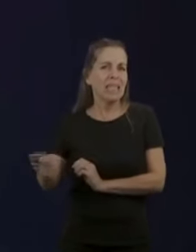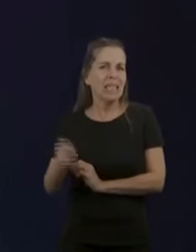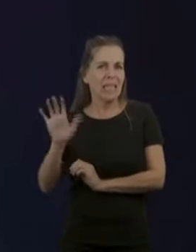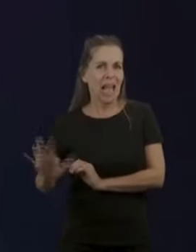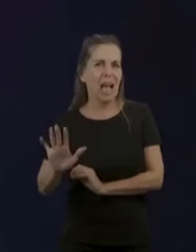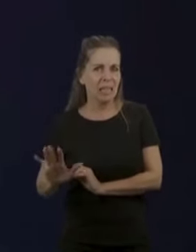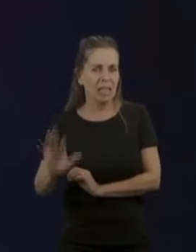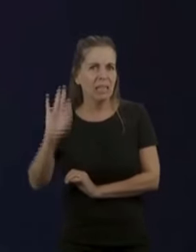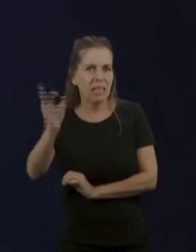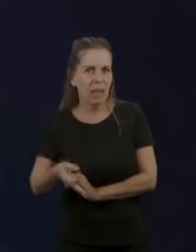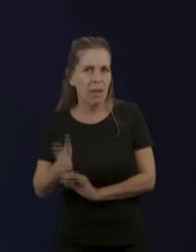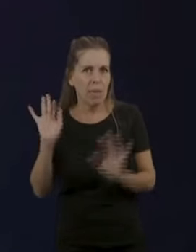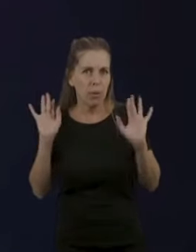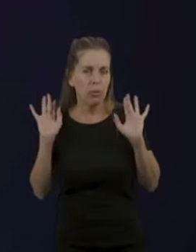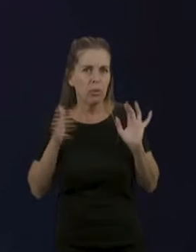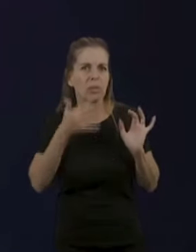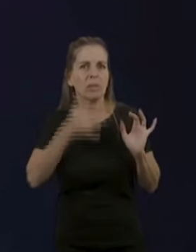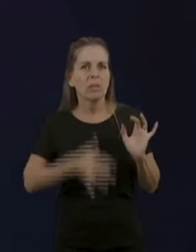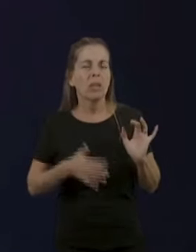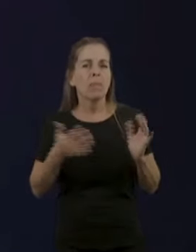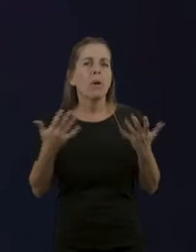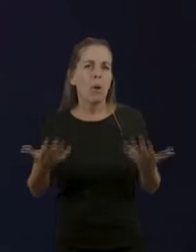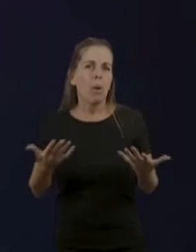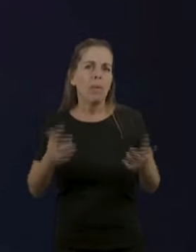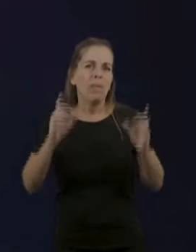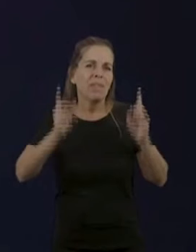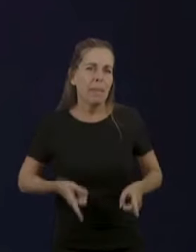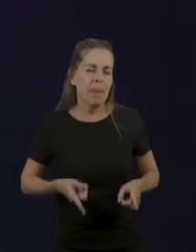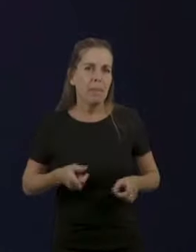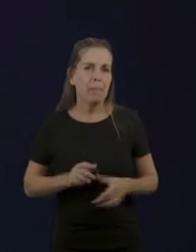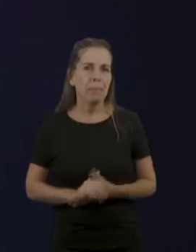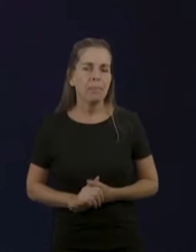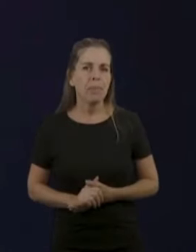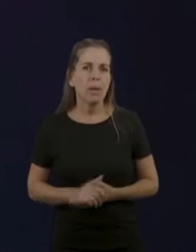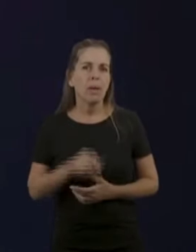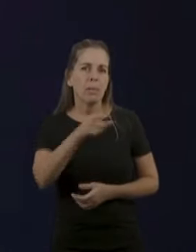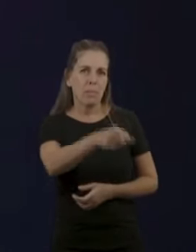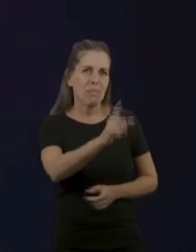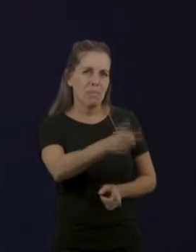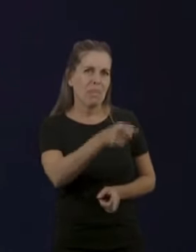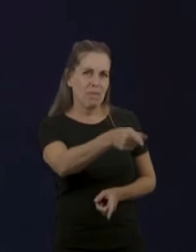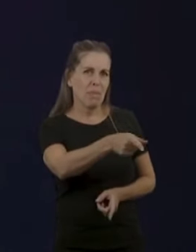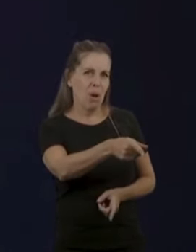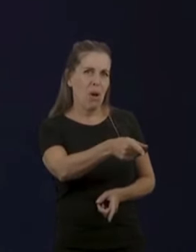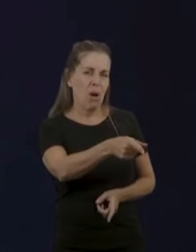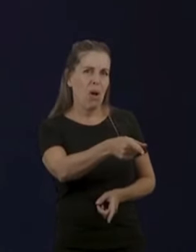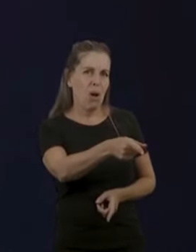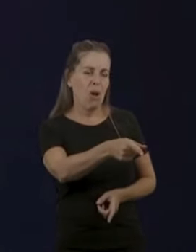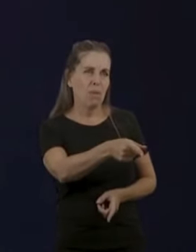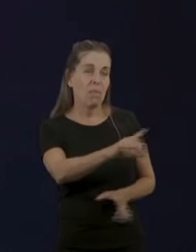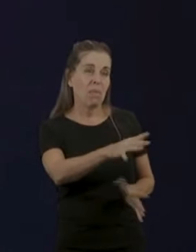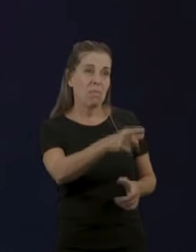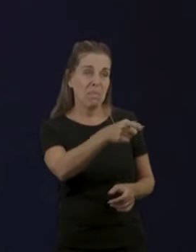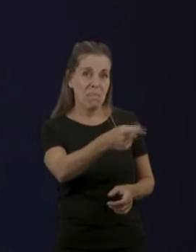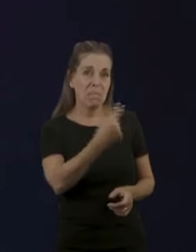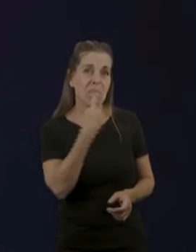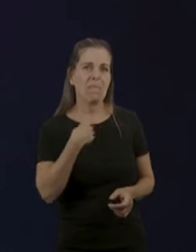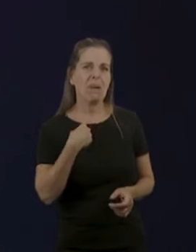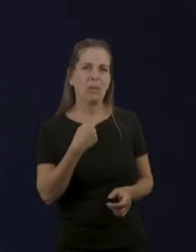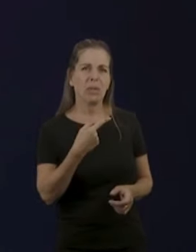es un Bueno de hecho en parte lo lo mencionas vos sin tal vez inconscientemente en la pregunta